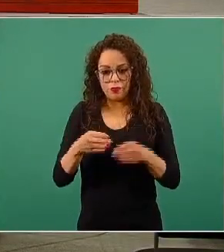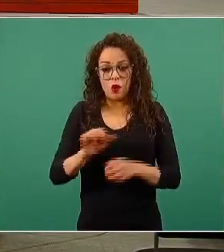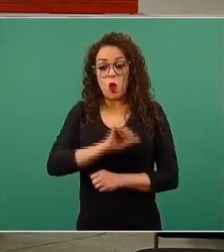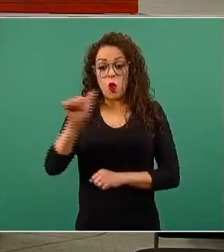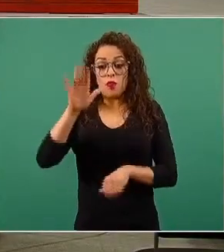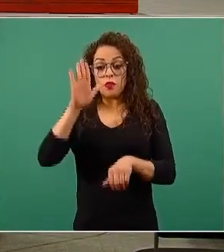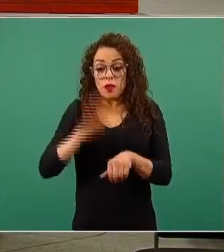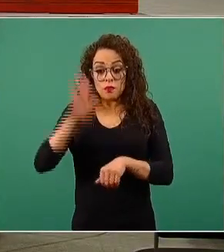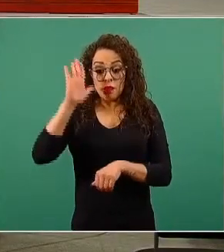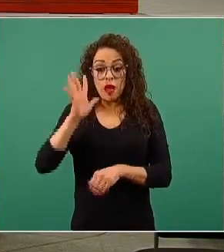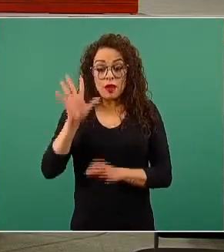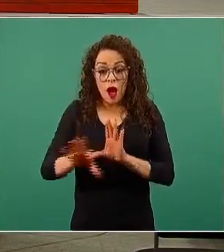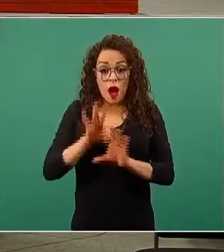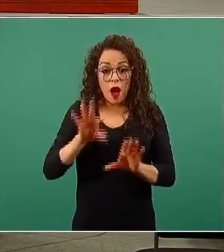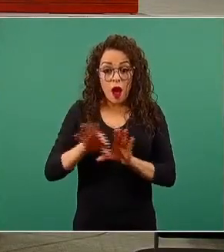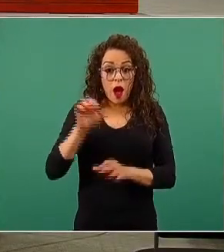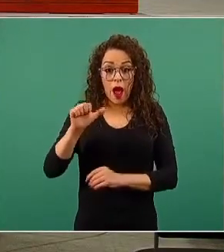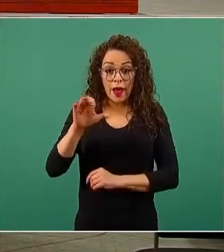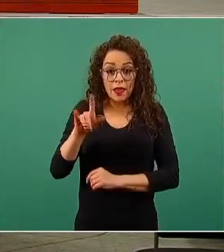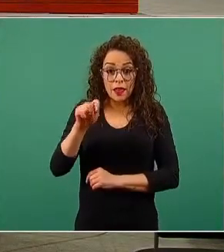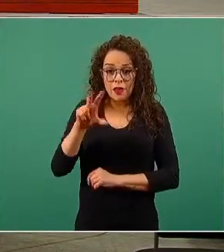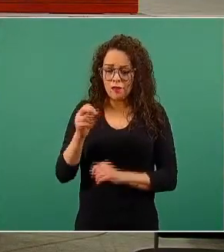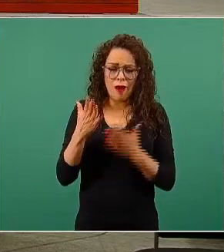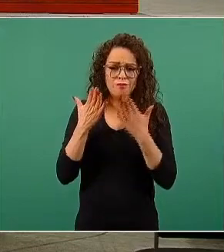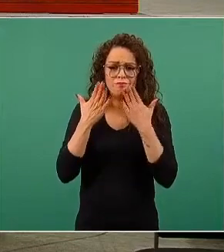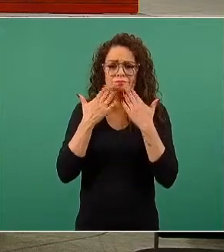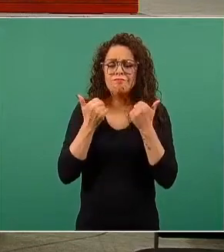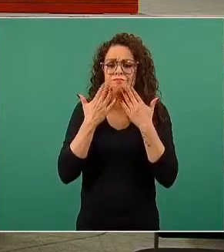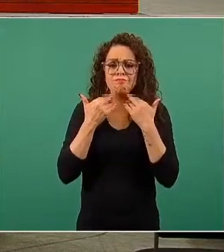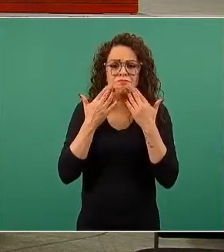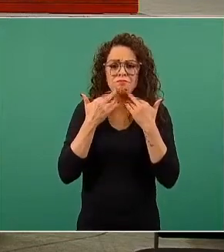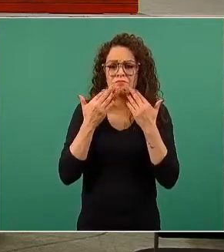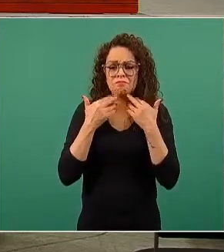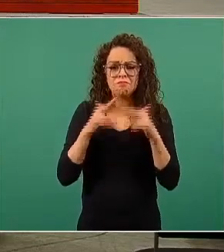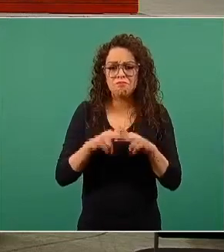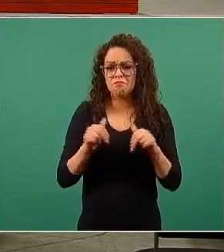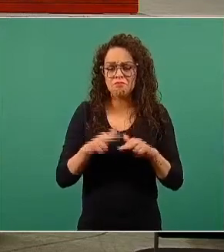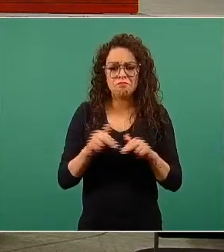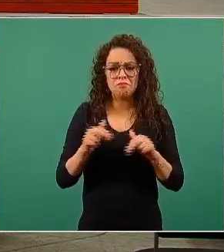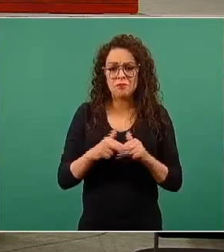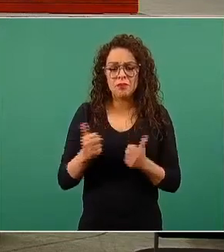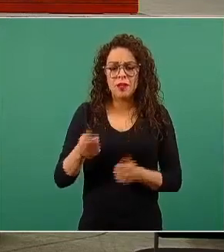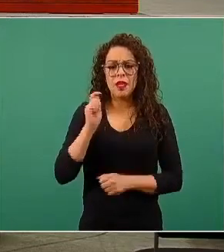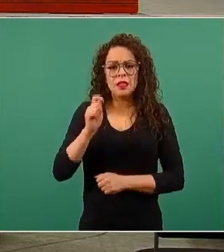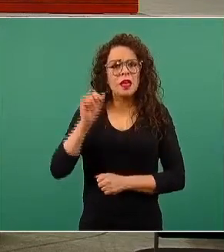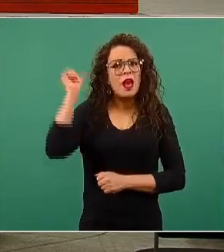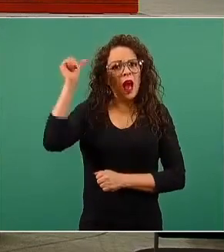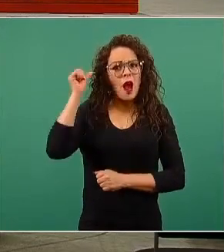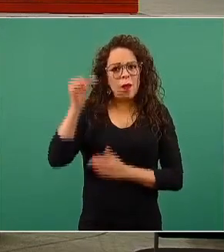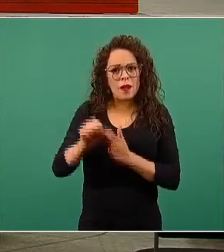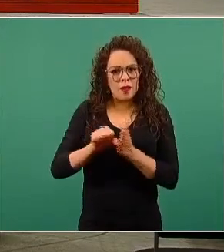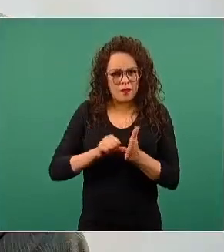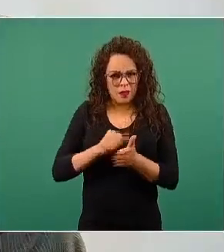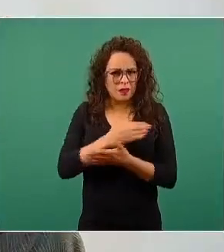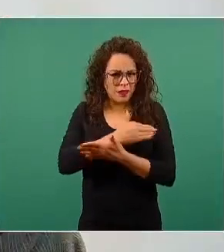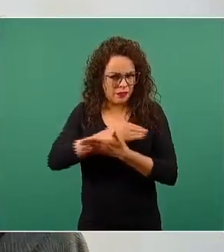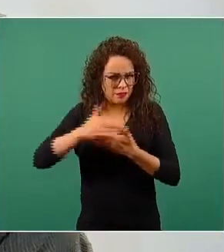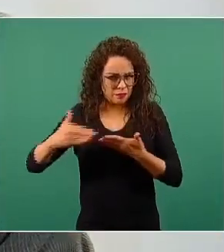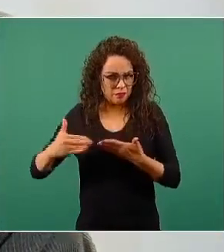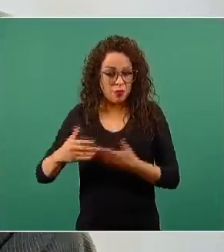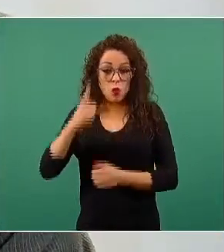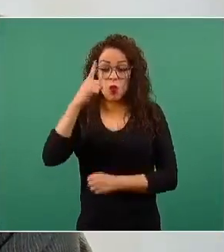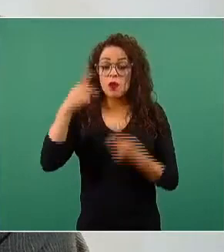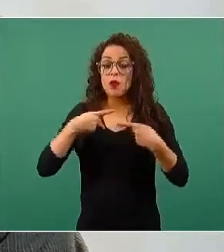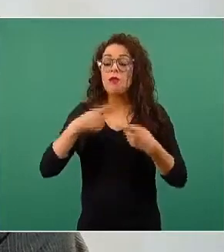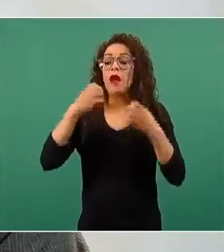casos activos alrededor de estas personas, no hemos encontrado. De mediados de abril Solamente tenemos una persona que está